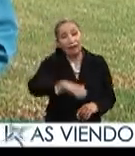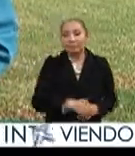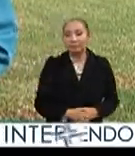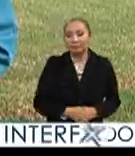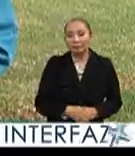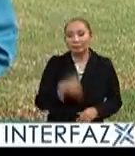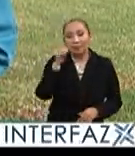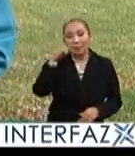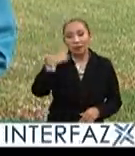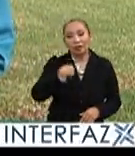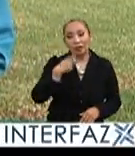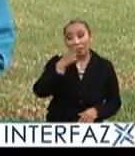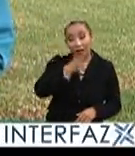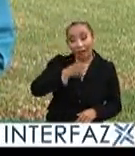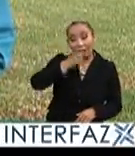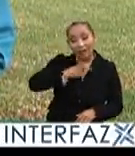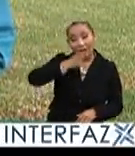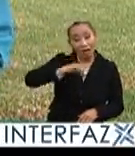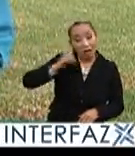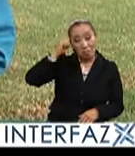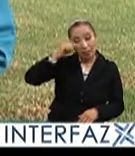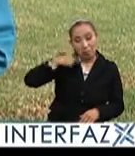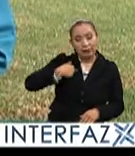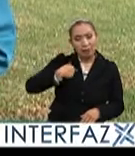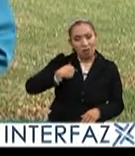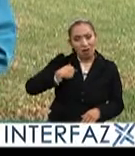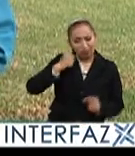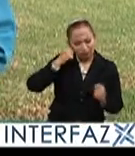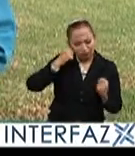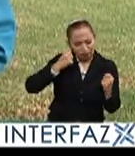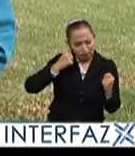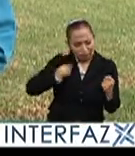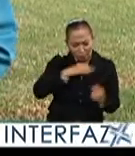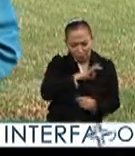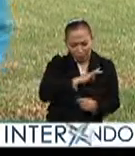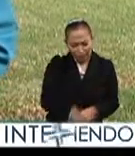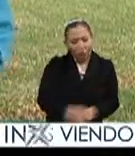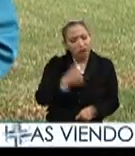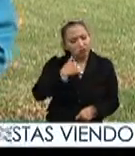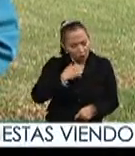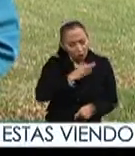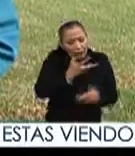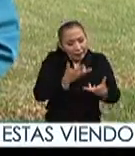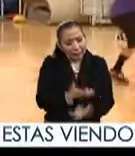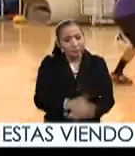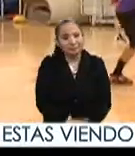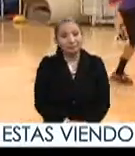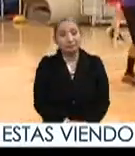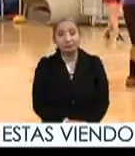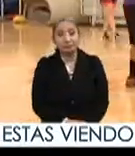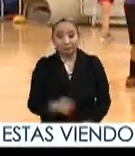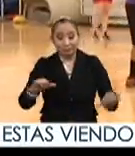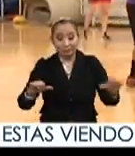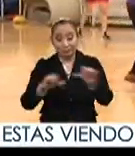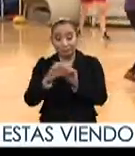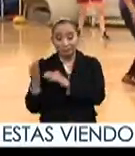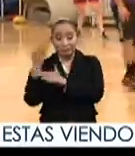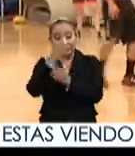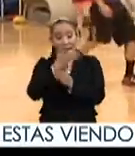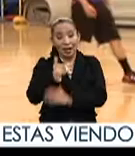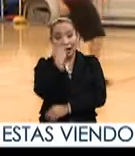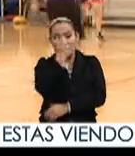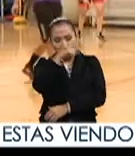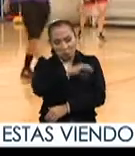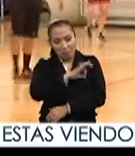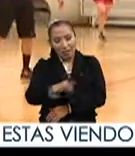siempre cuando me dicen ese tipo de comentarios, es para mí un reto. Es decir, yo lo voy a hacer. La movilidad estudiantil es